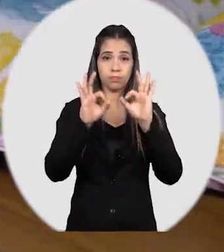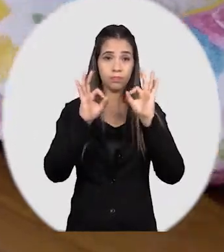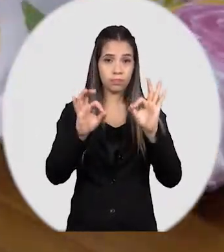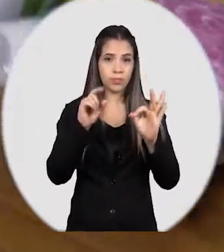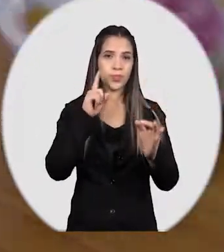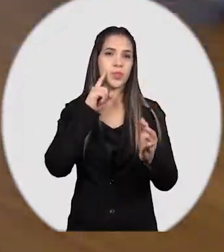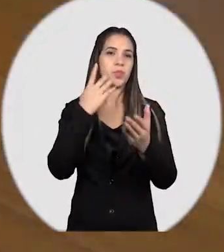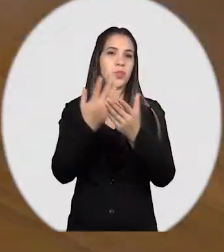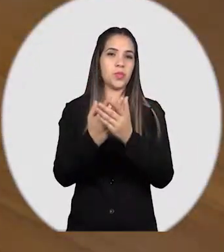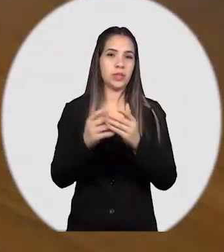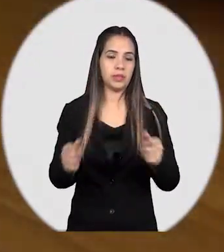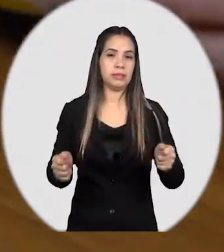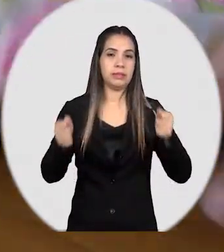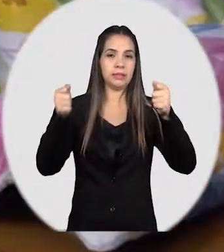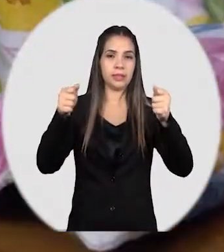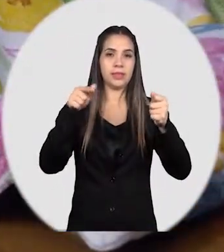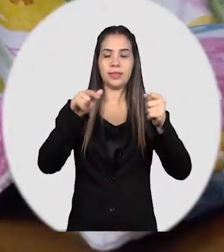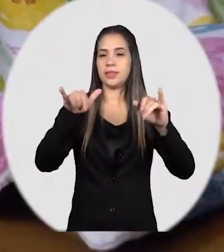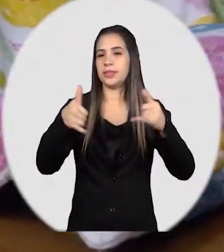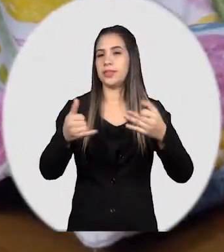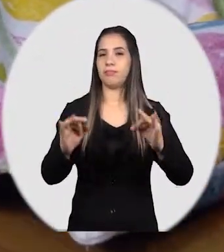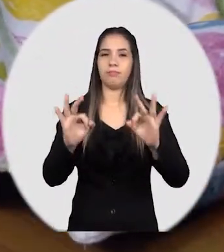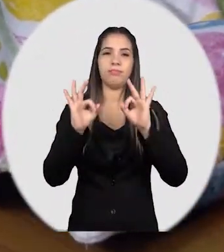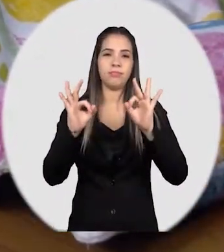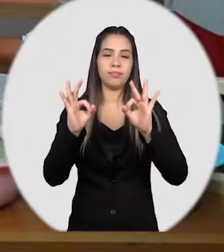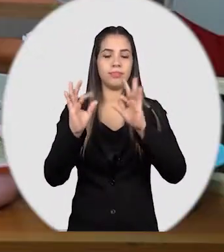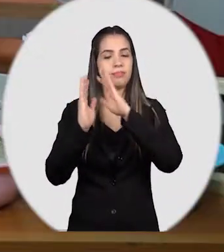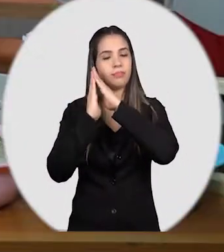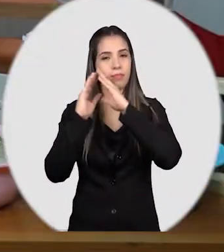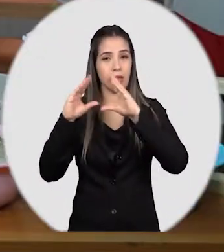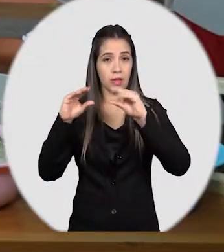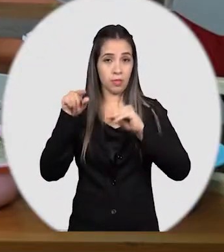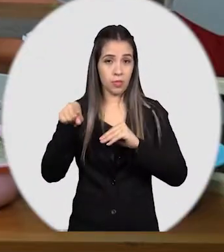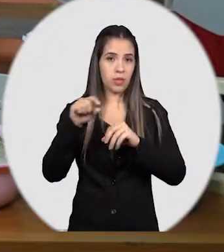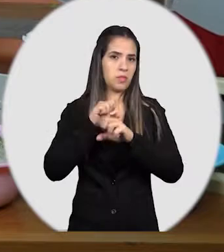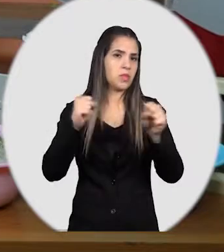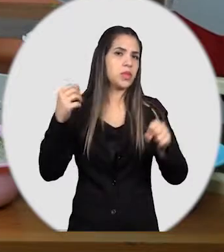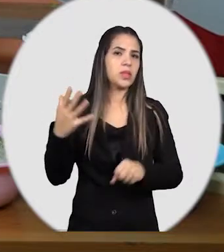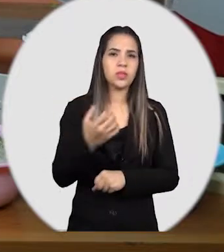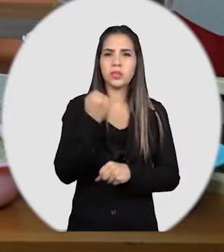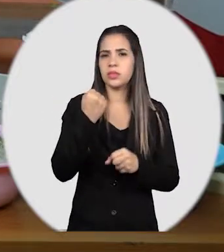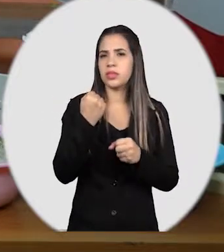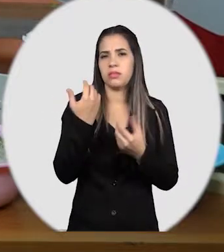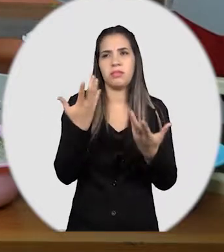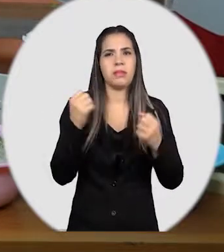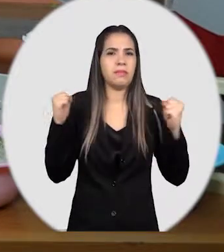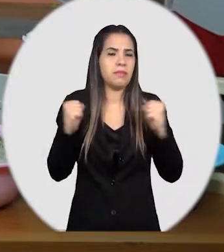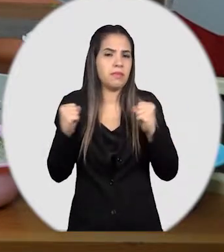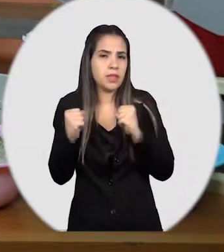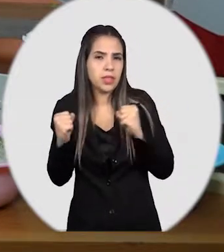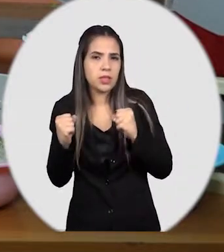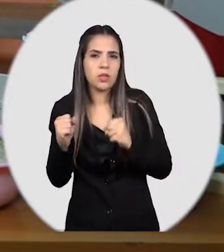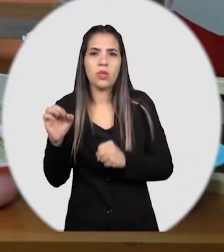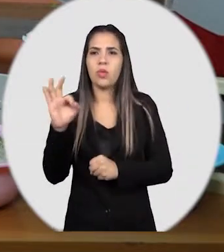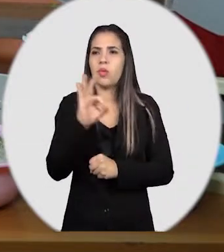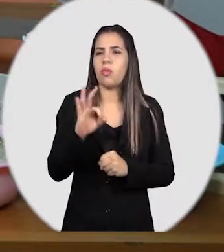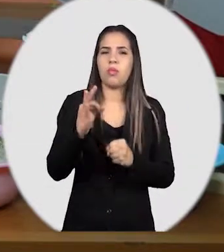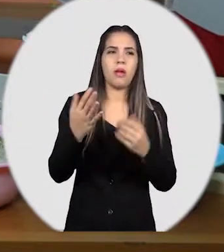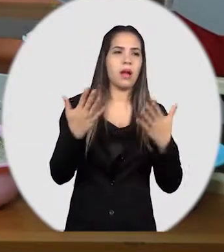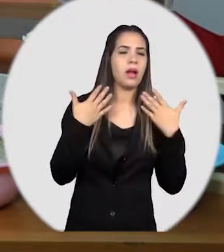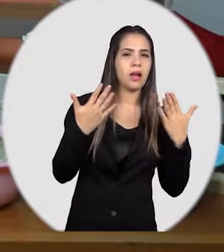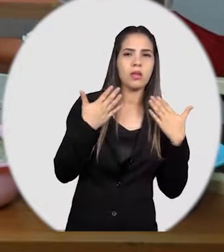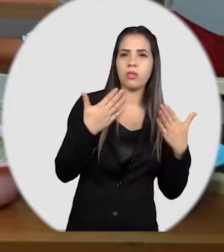va a estar lista nuestra almohada como para poder utilizar. Se puede utilizar tanto en frío